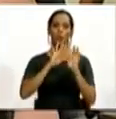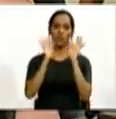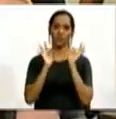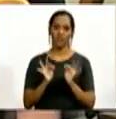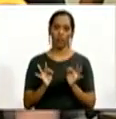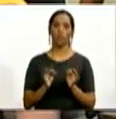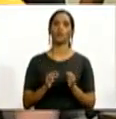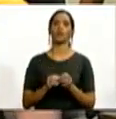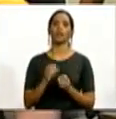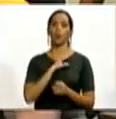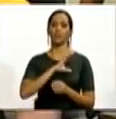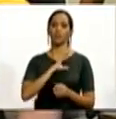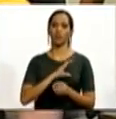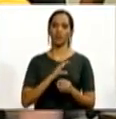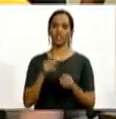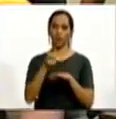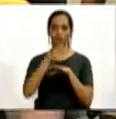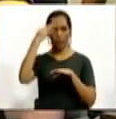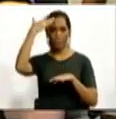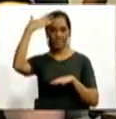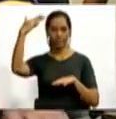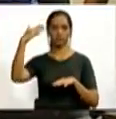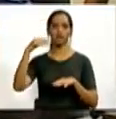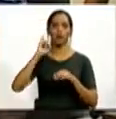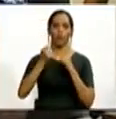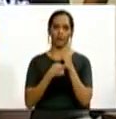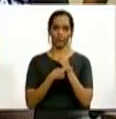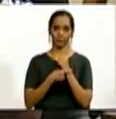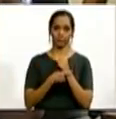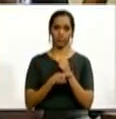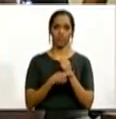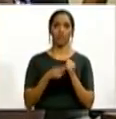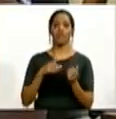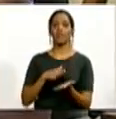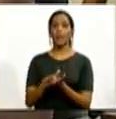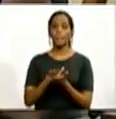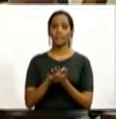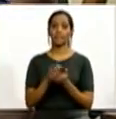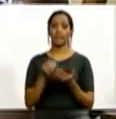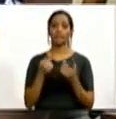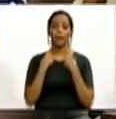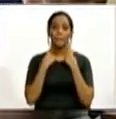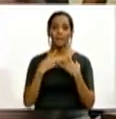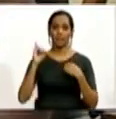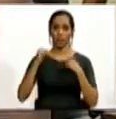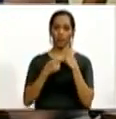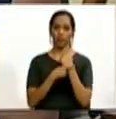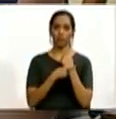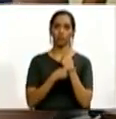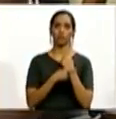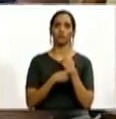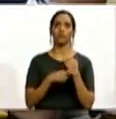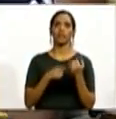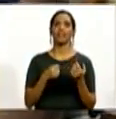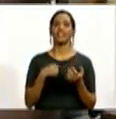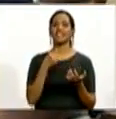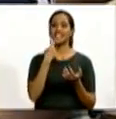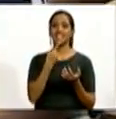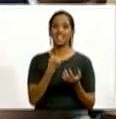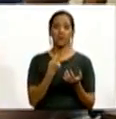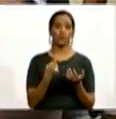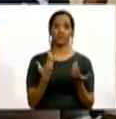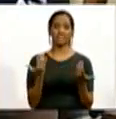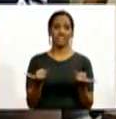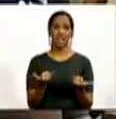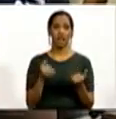de plastilina que tiene Juan Guaidó. Ajá. ¿Qué ocurre con eso? Ante el fracaso de Juan Guaidó, ya incluso Iván Simonovic da declaraciones